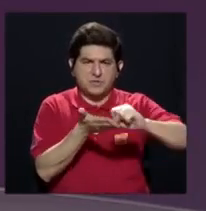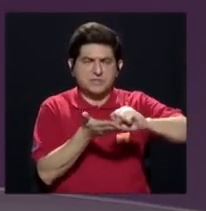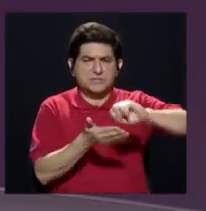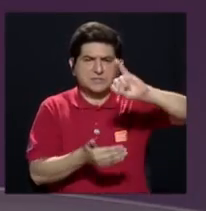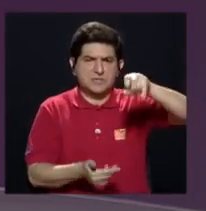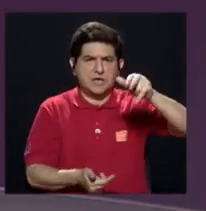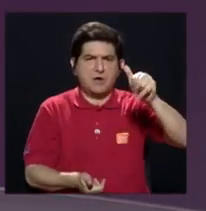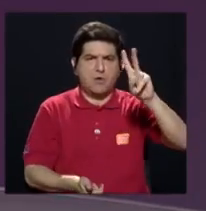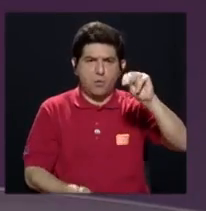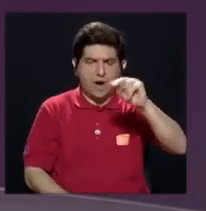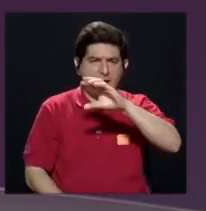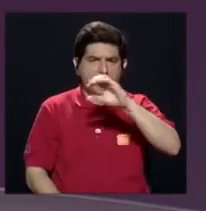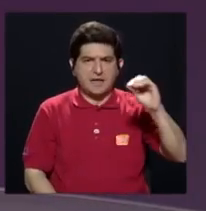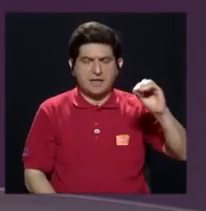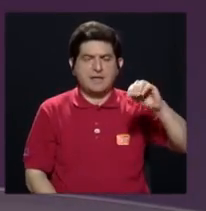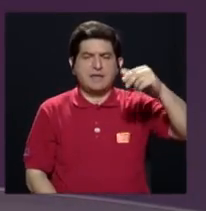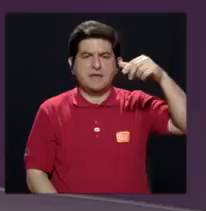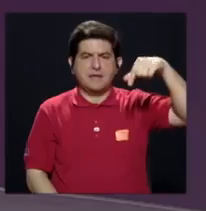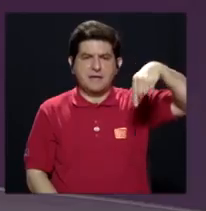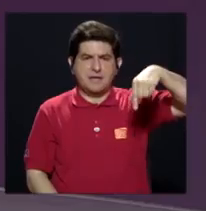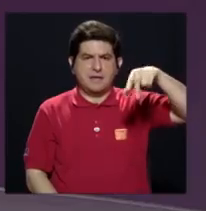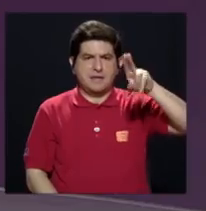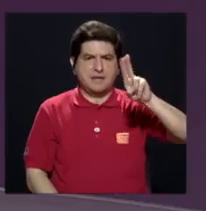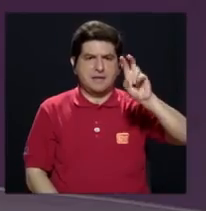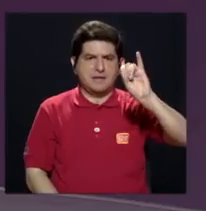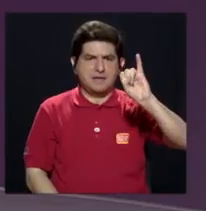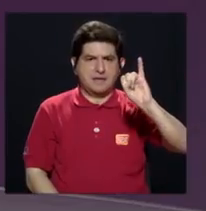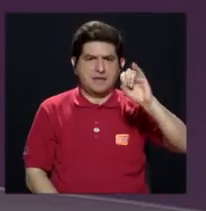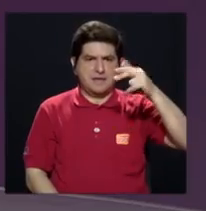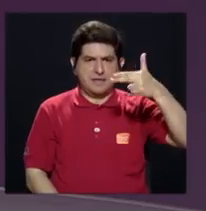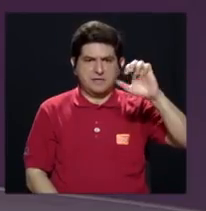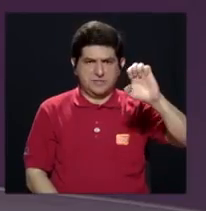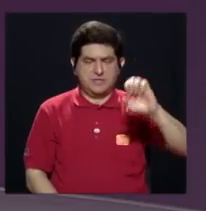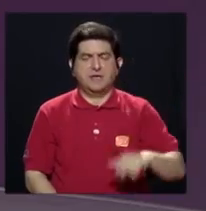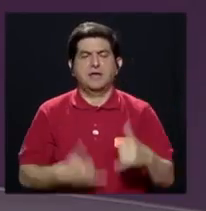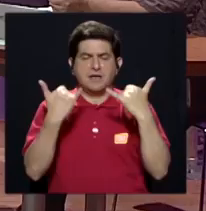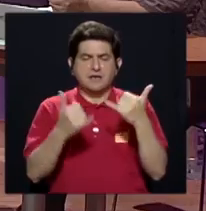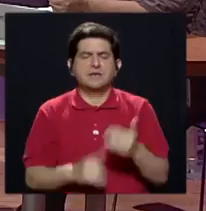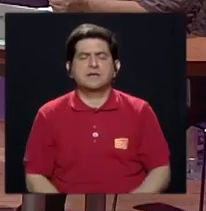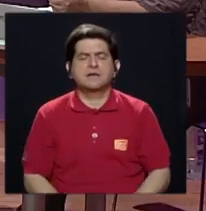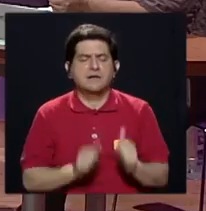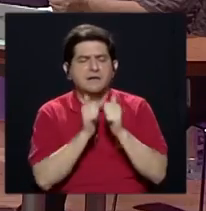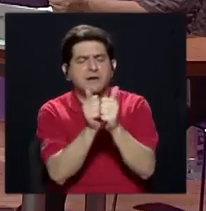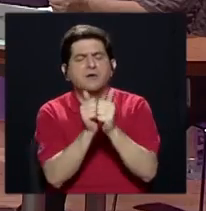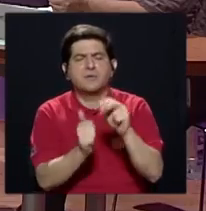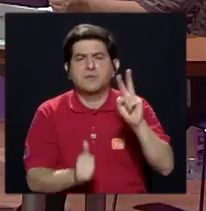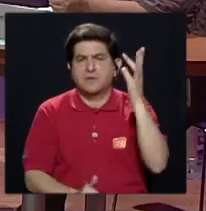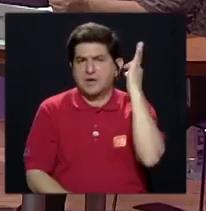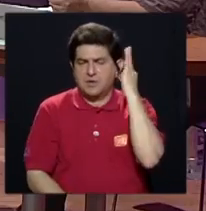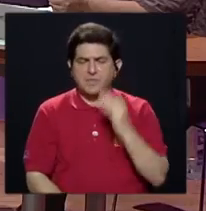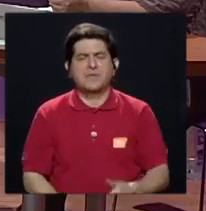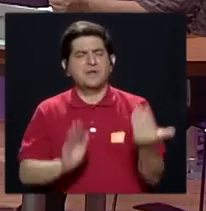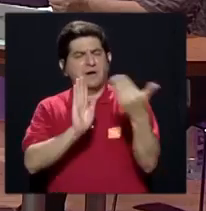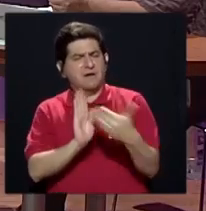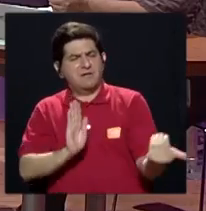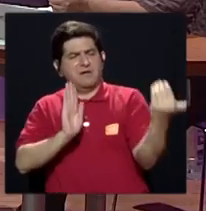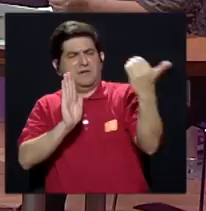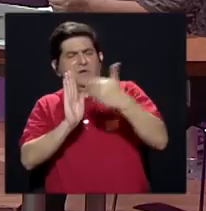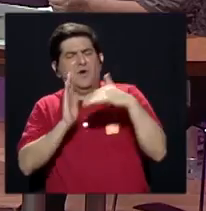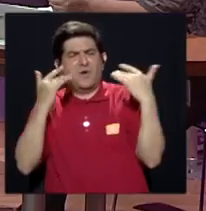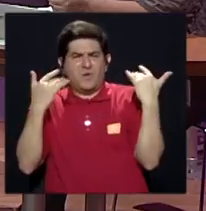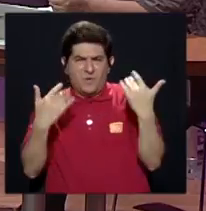el quiché hemos estado apoyando ya a compañeras que han han sufrido